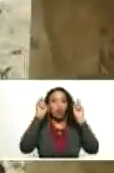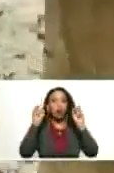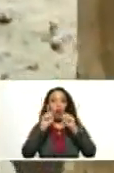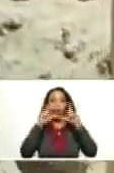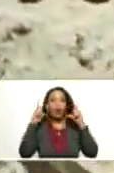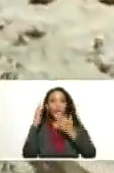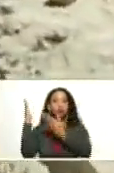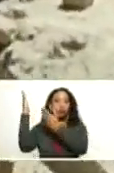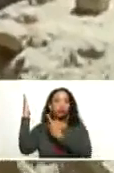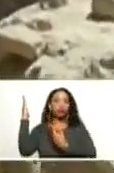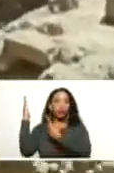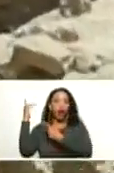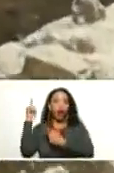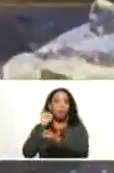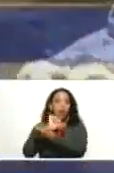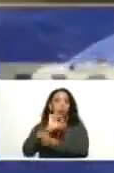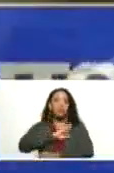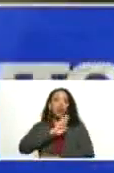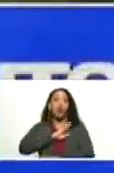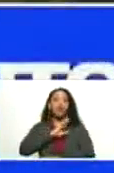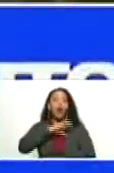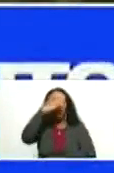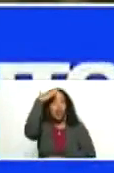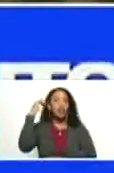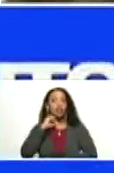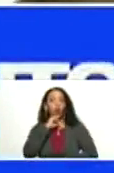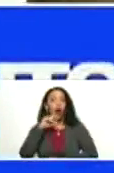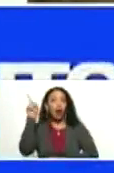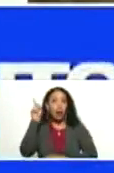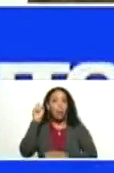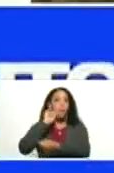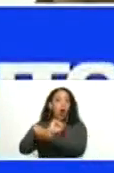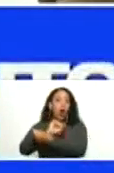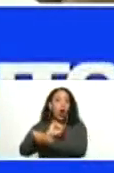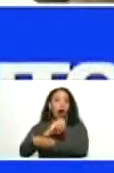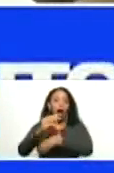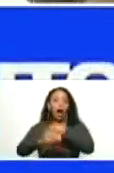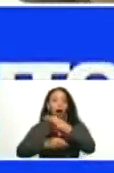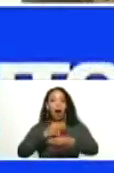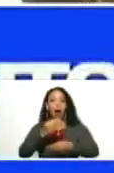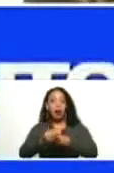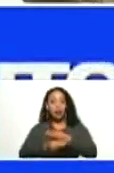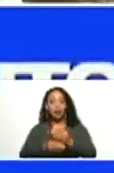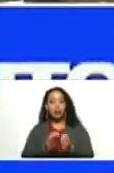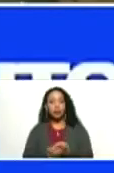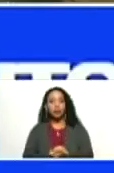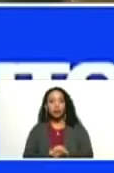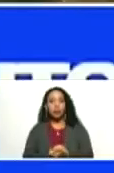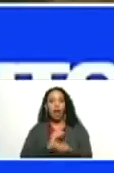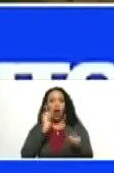Correcto. Y aquí estuvo preso incluso el propio Sebastián Francisco de Miranda, una vez que se da la capitulación, presidente, así como